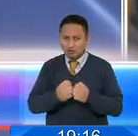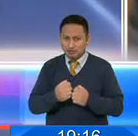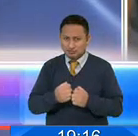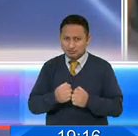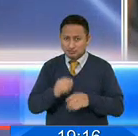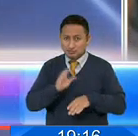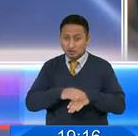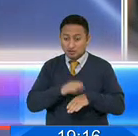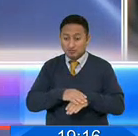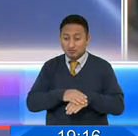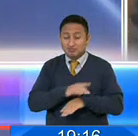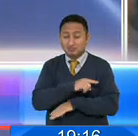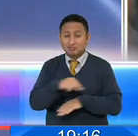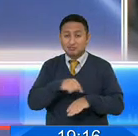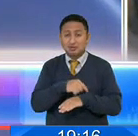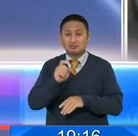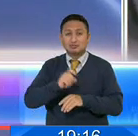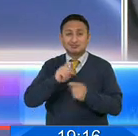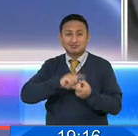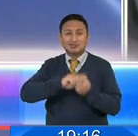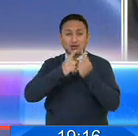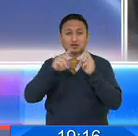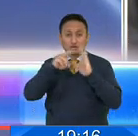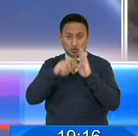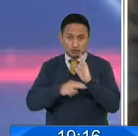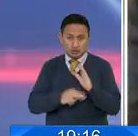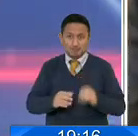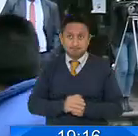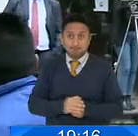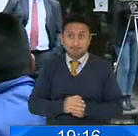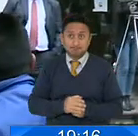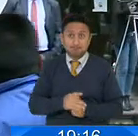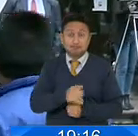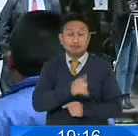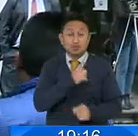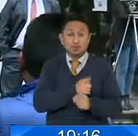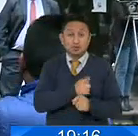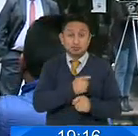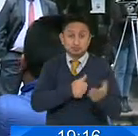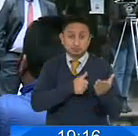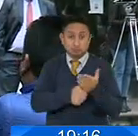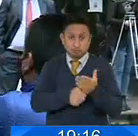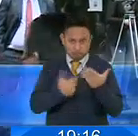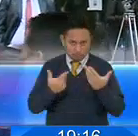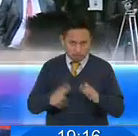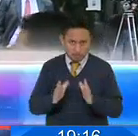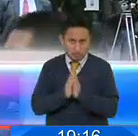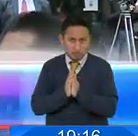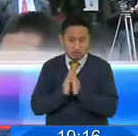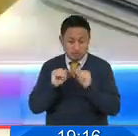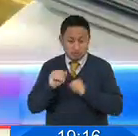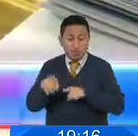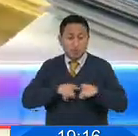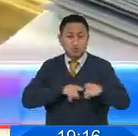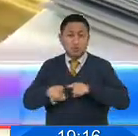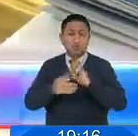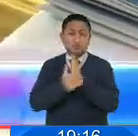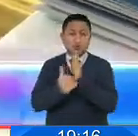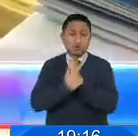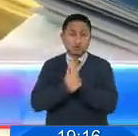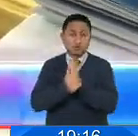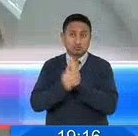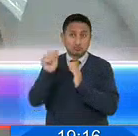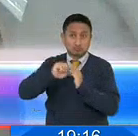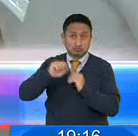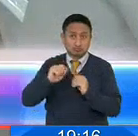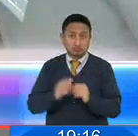y una necesidad de cambios normativos? Es por ello que afirma que el Ministerio está listo para los pedidos de concursos de méritos de oposición, mediante